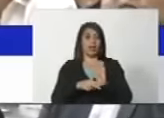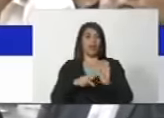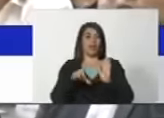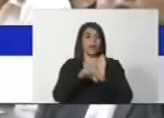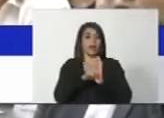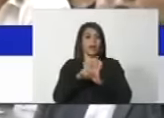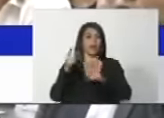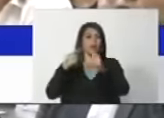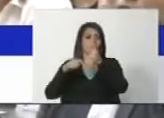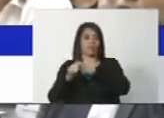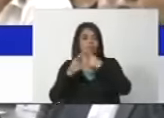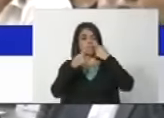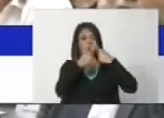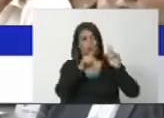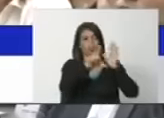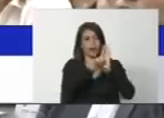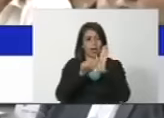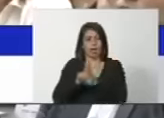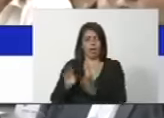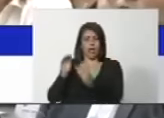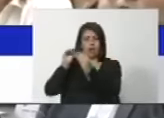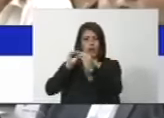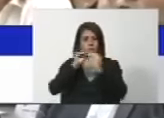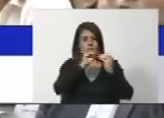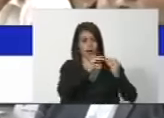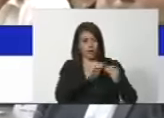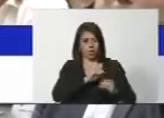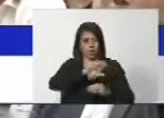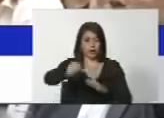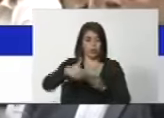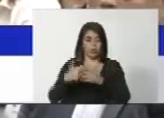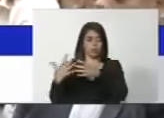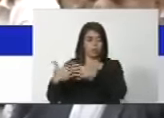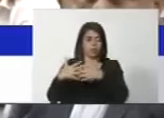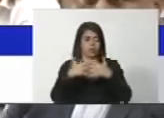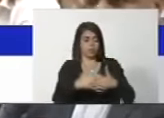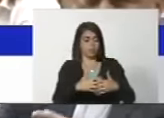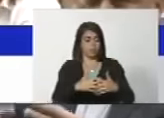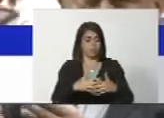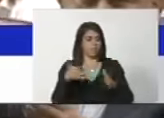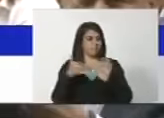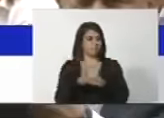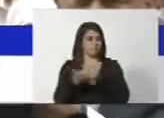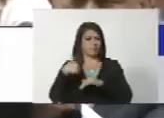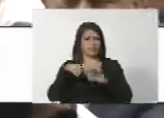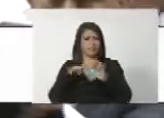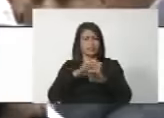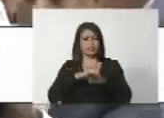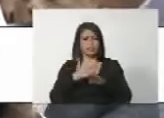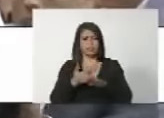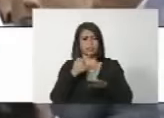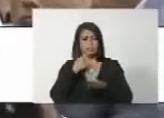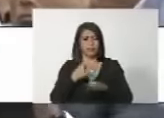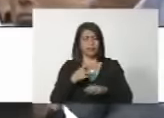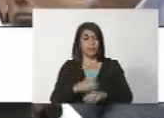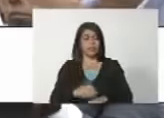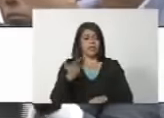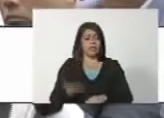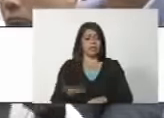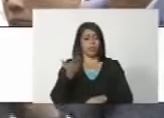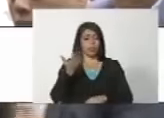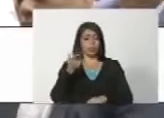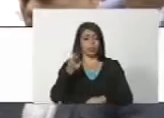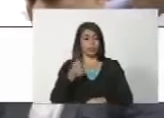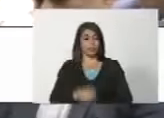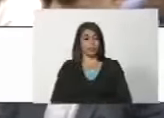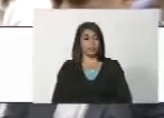de Comercio y demás leyes que le fueran aplicables. O sea, con esto quiere decirle la